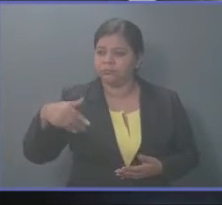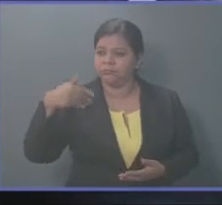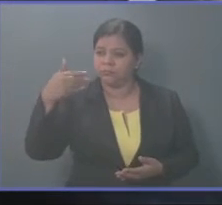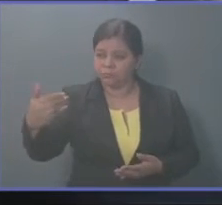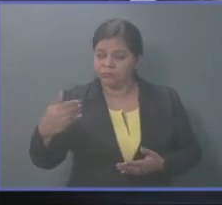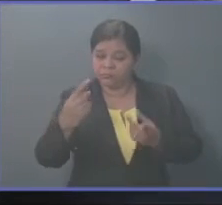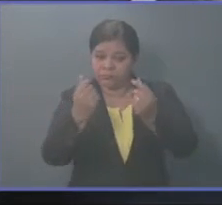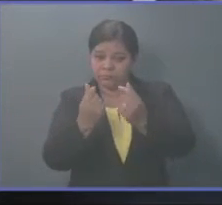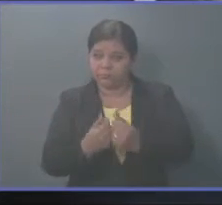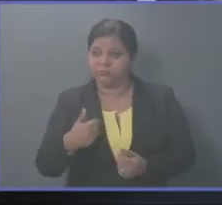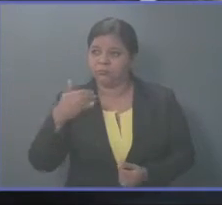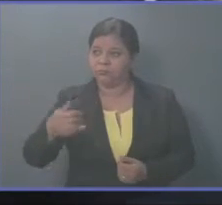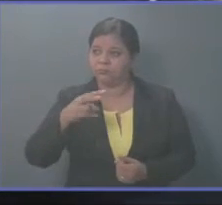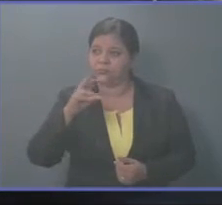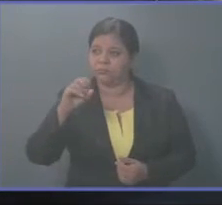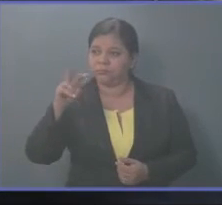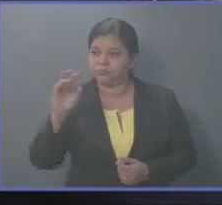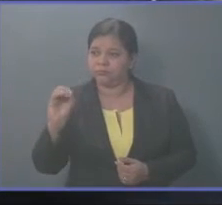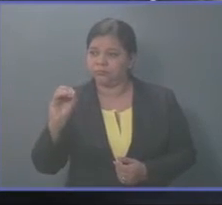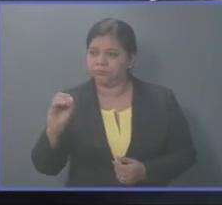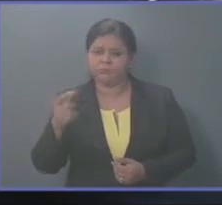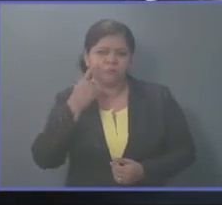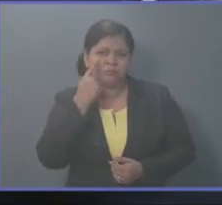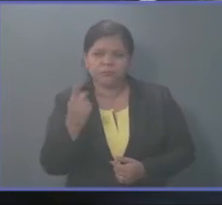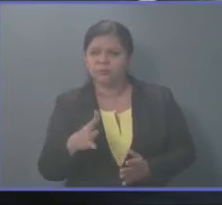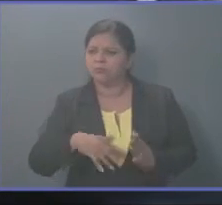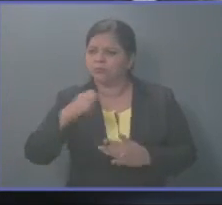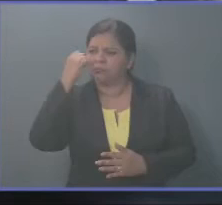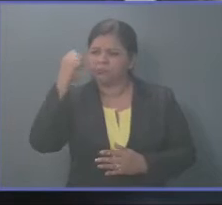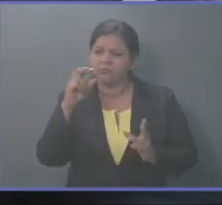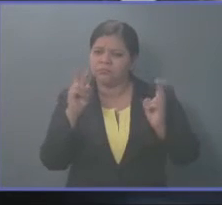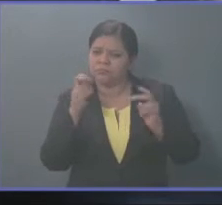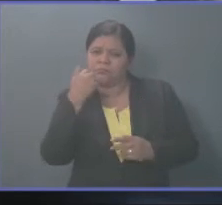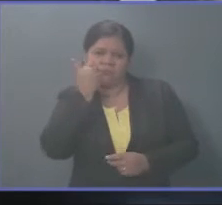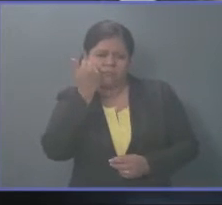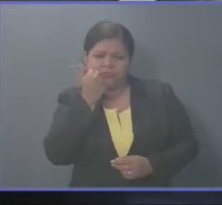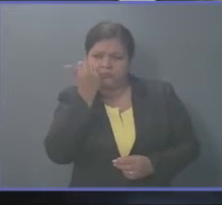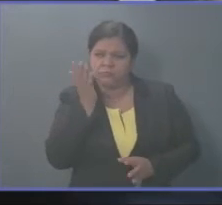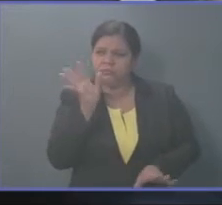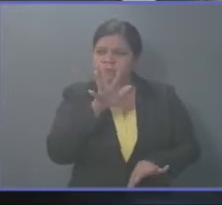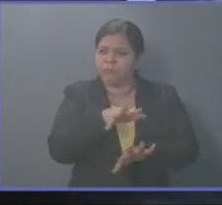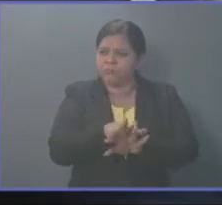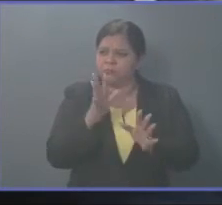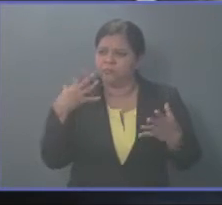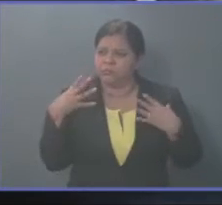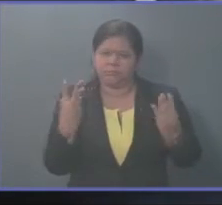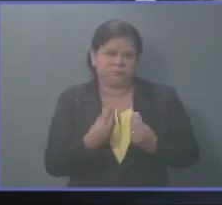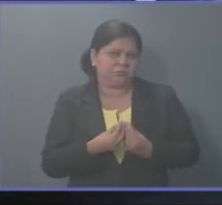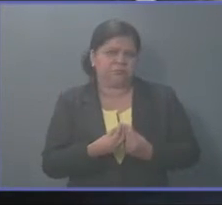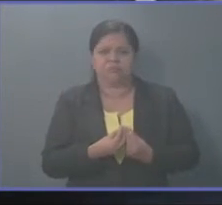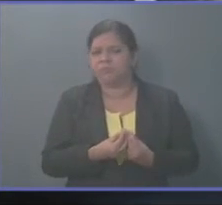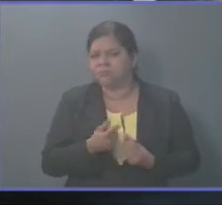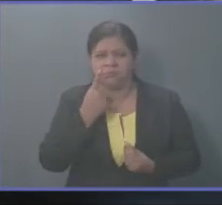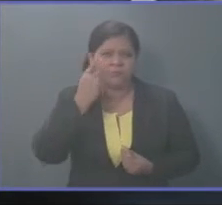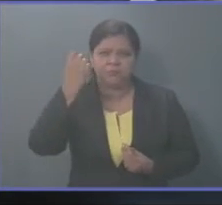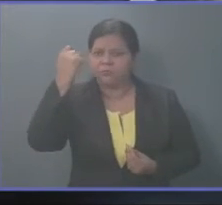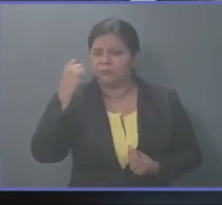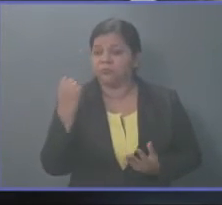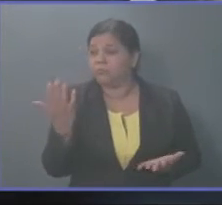presupuesto 2020, no ve como prioridad el tema de la juventud y el tema de la integración de la sociedad. Así